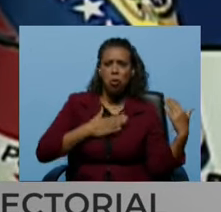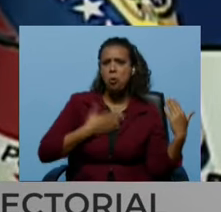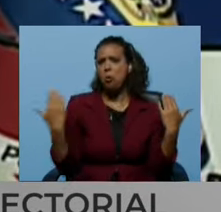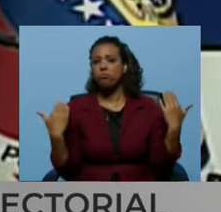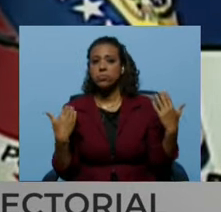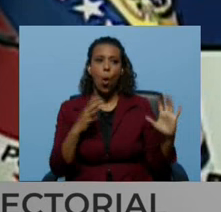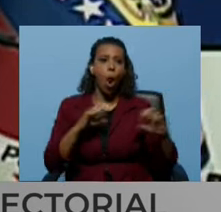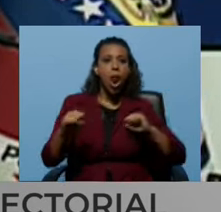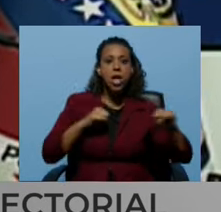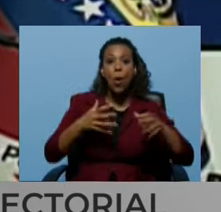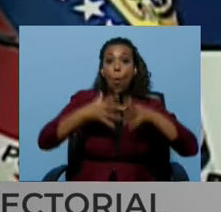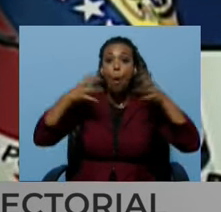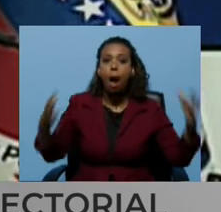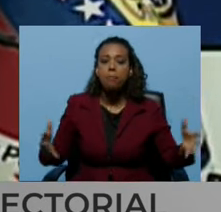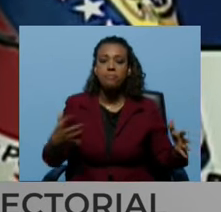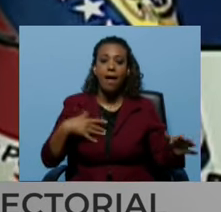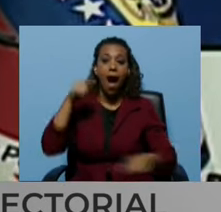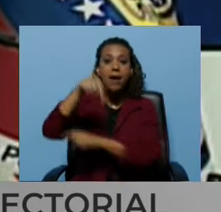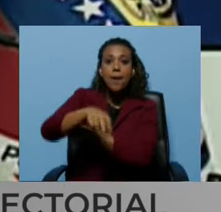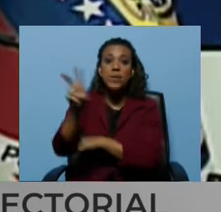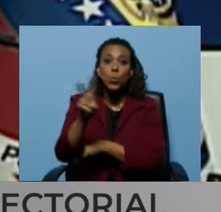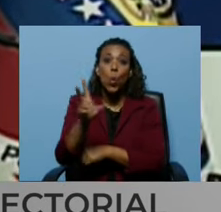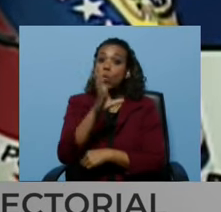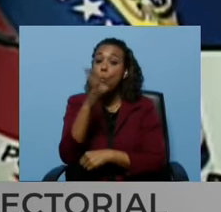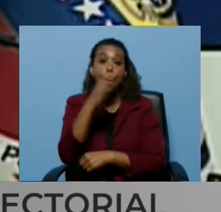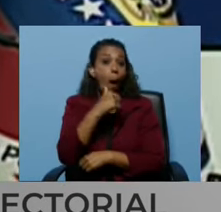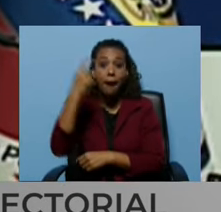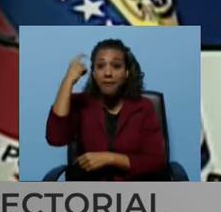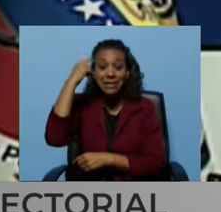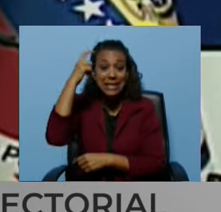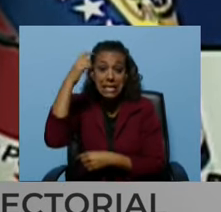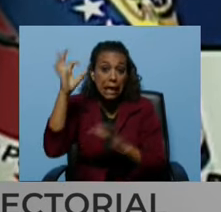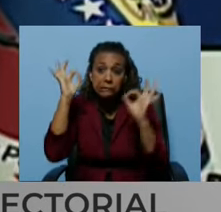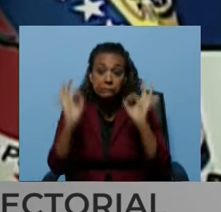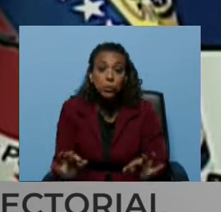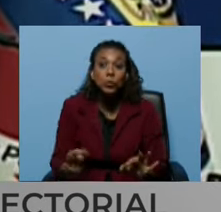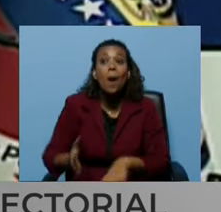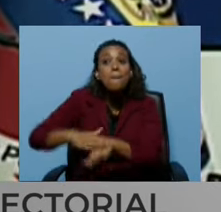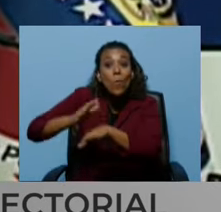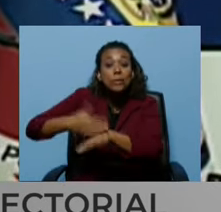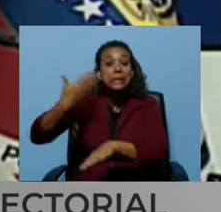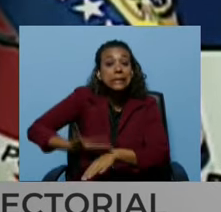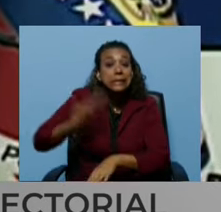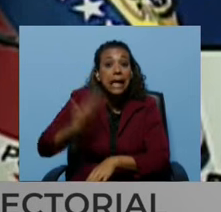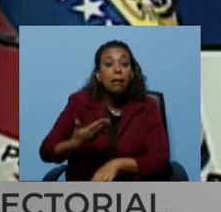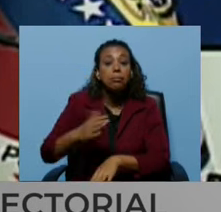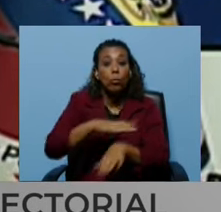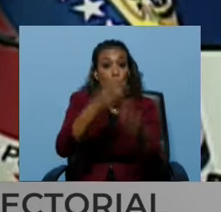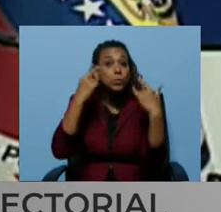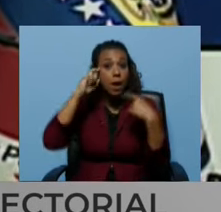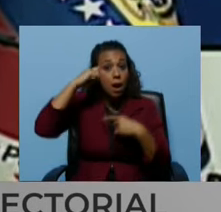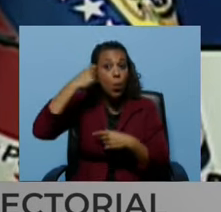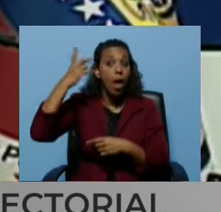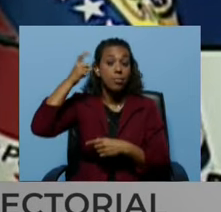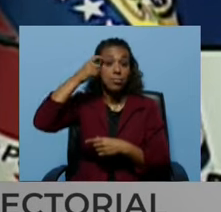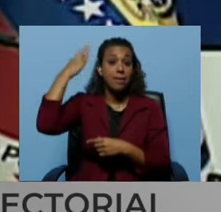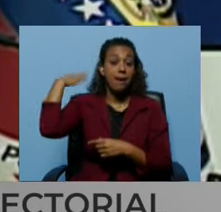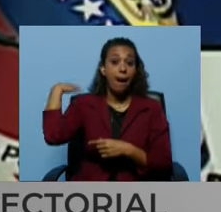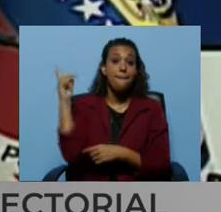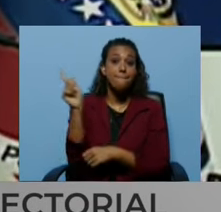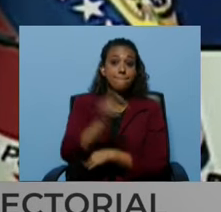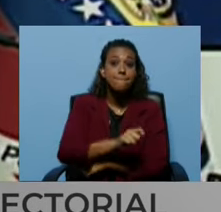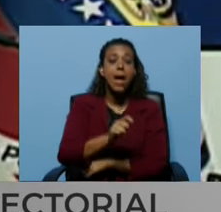una operación grande en Venezuela, que no tenía la fecha. Es importante que ustedes recordemos,